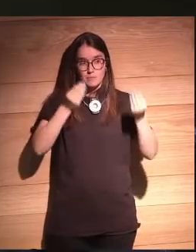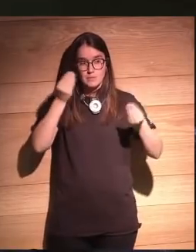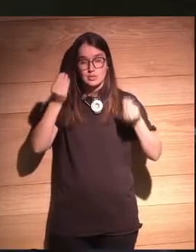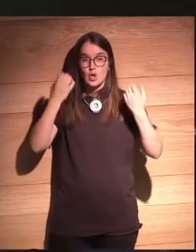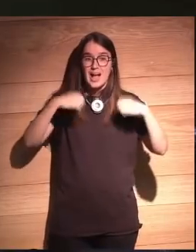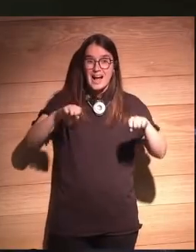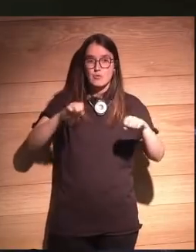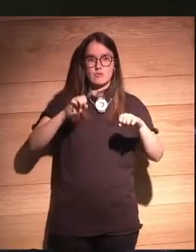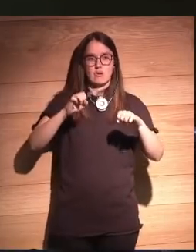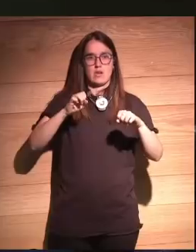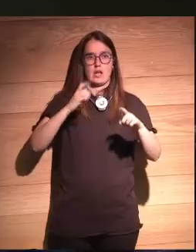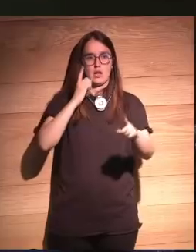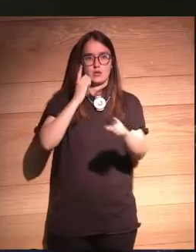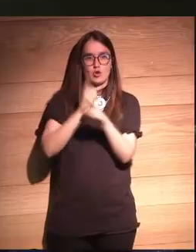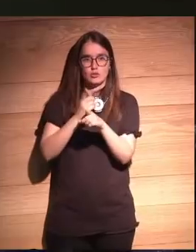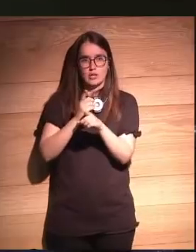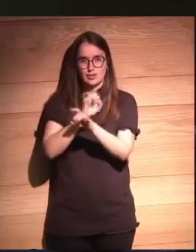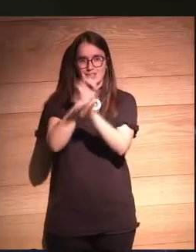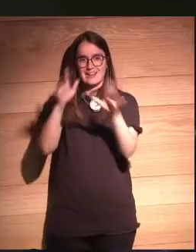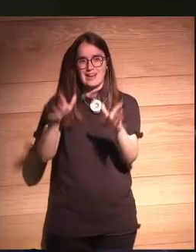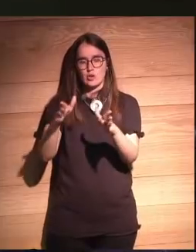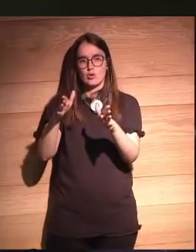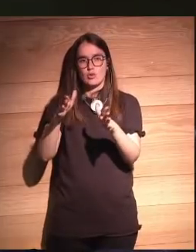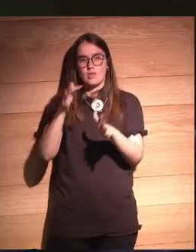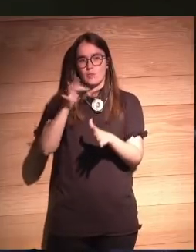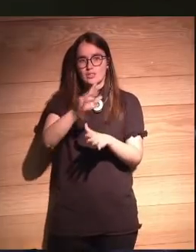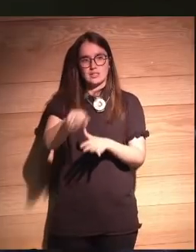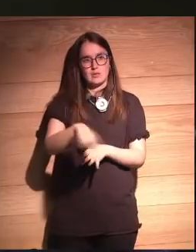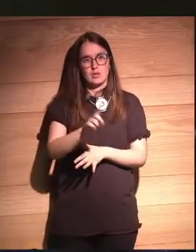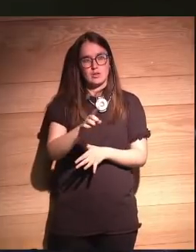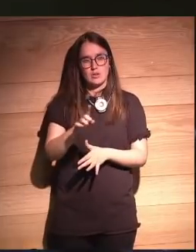aunque el enemigo está claro, no nos hace ningún favor